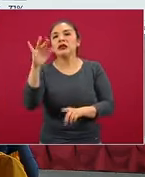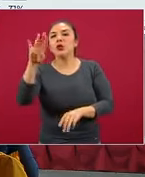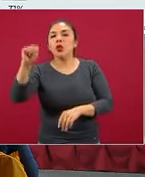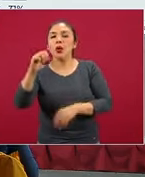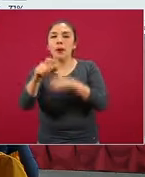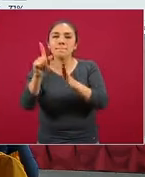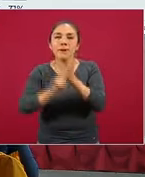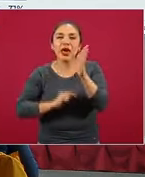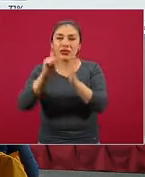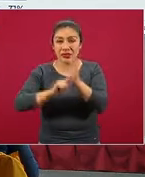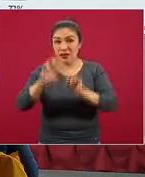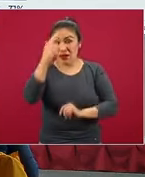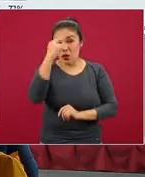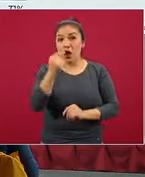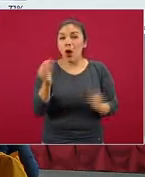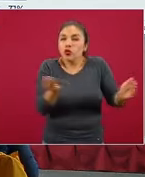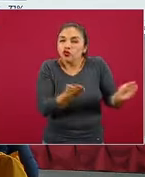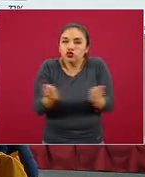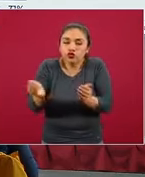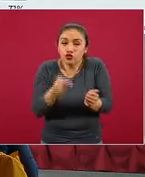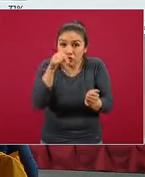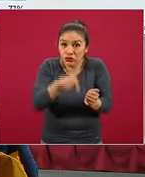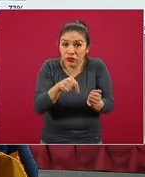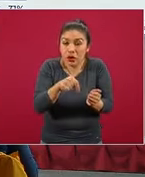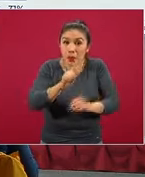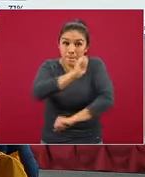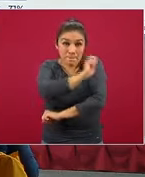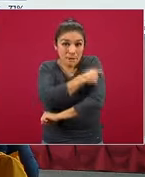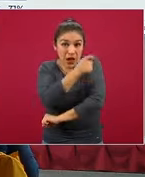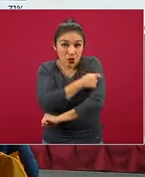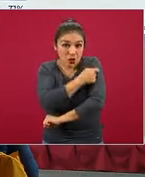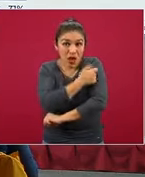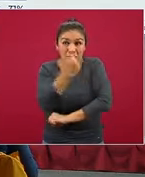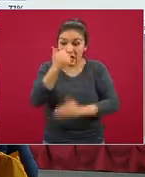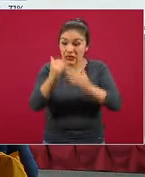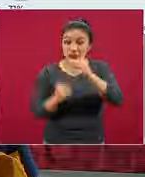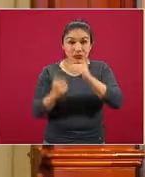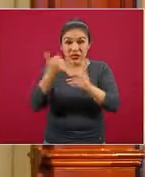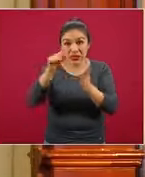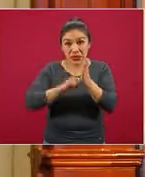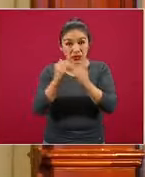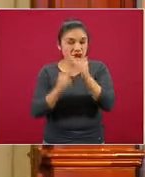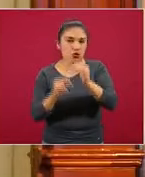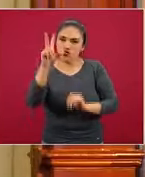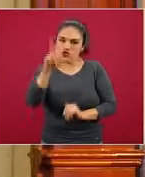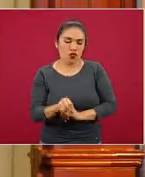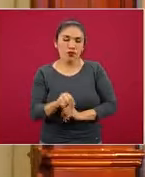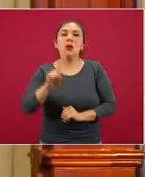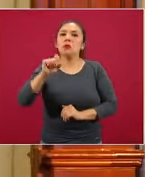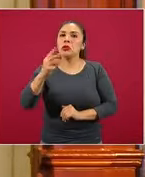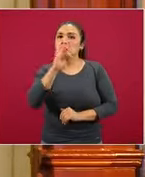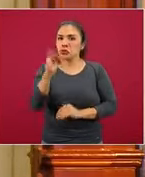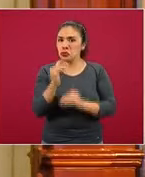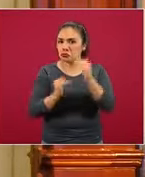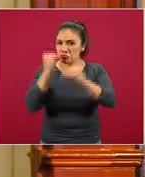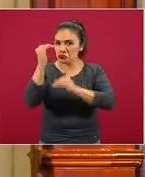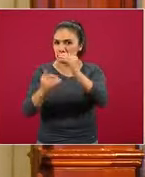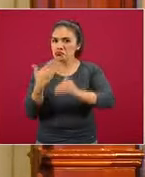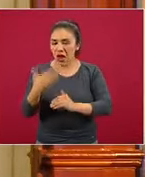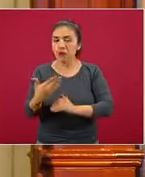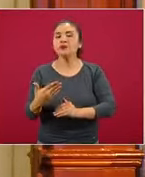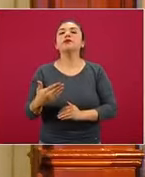recordando que a los menores de 6 meses no se les coloca la vacuna. 23% de avance, y bueno, otros grupos que en